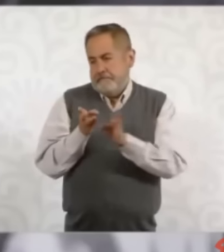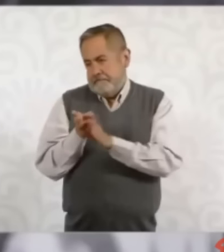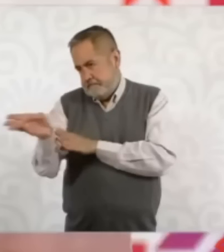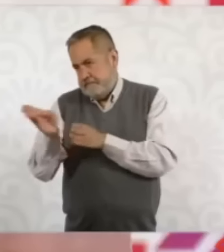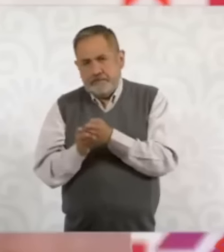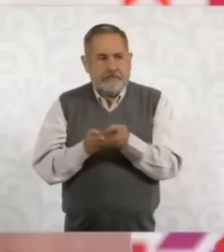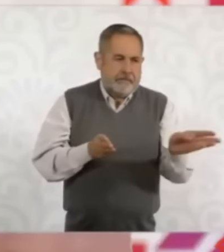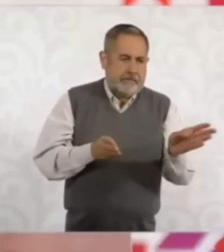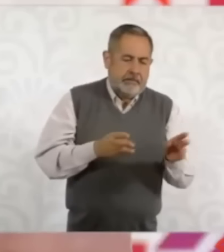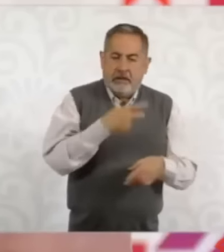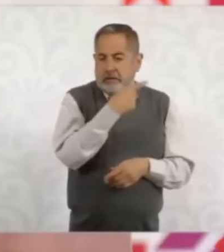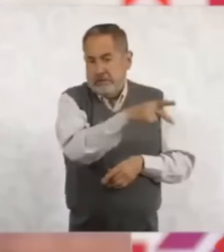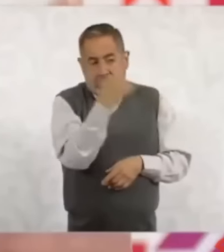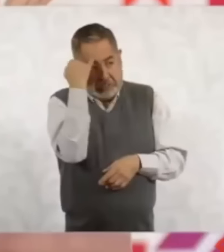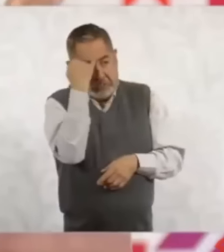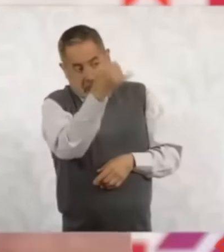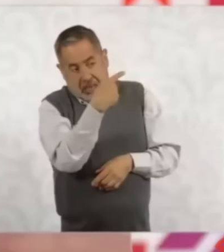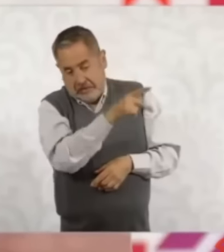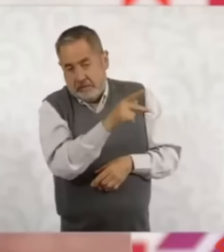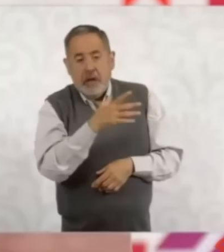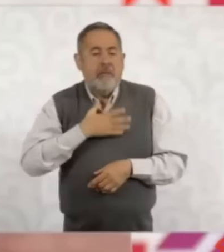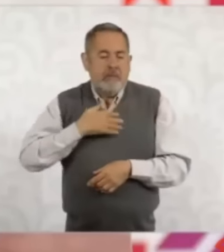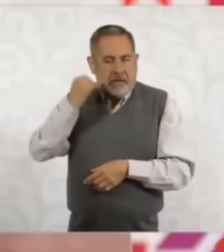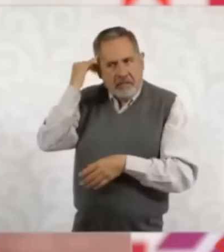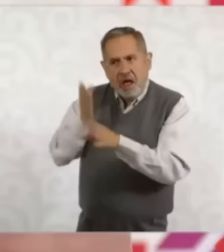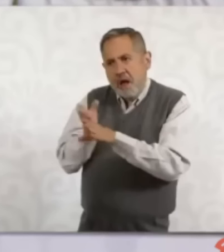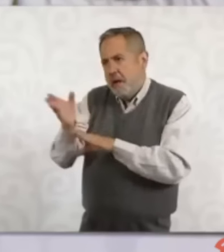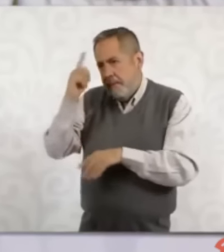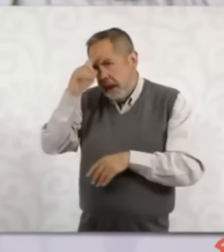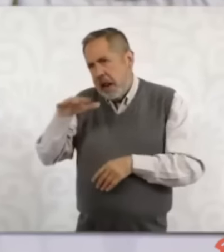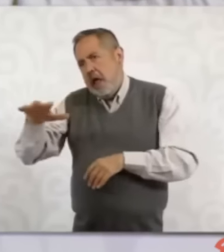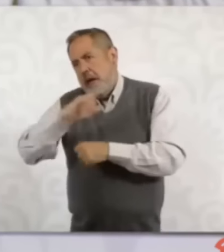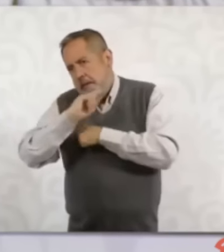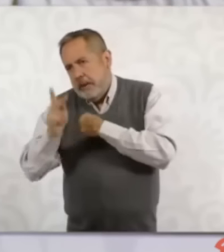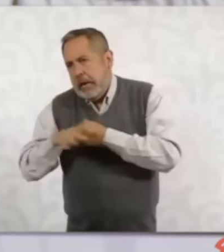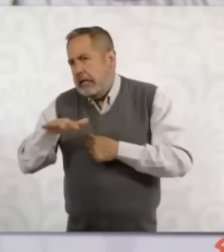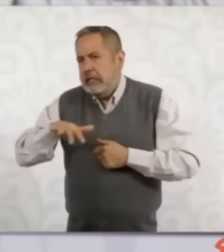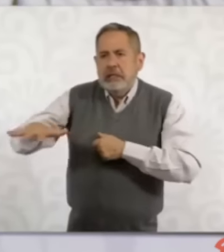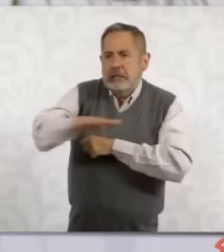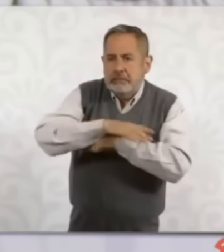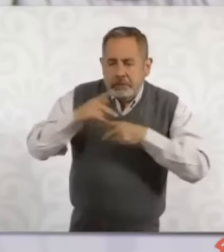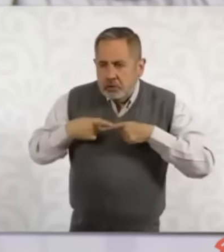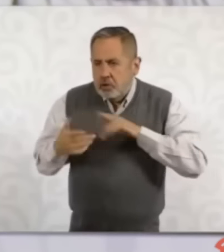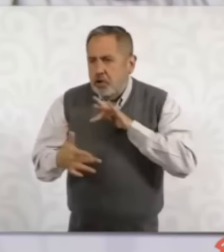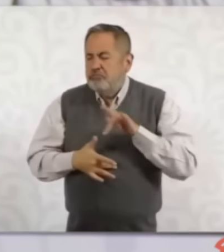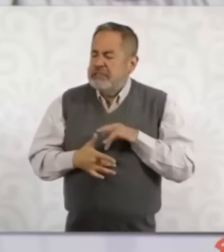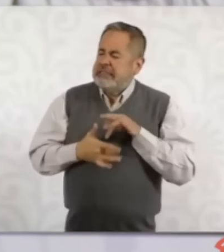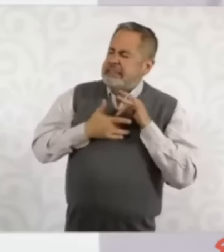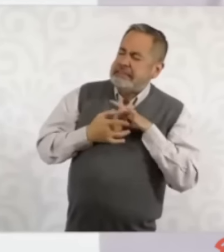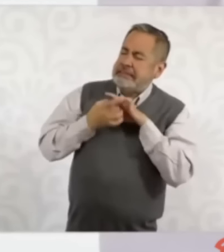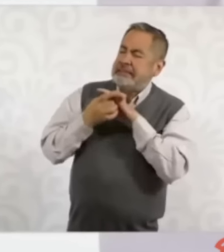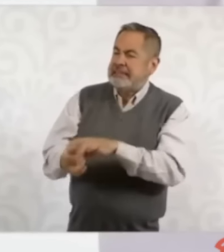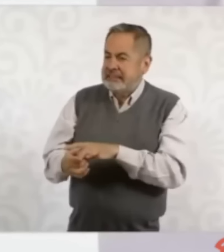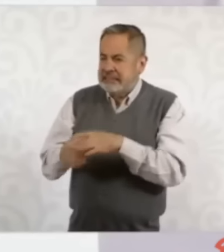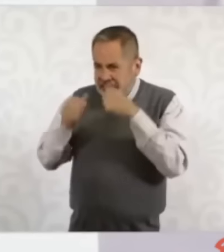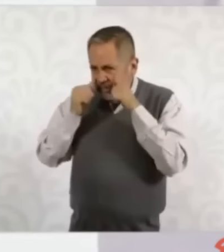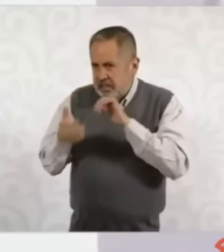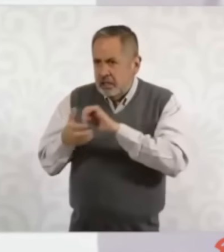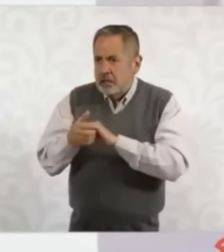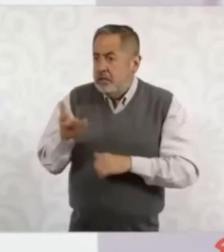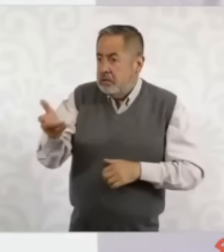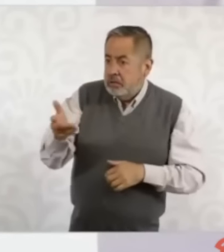de país y de humanidad. Dos proyectos. Un proyecto humanista que le da la mano